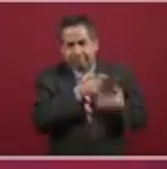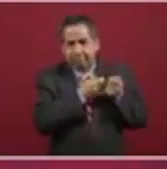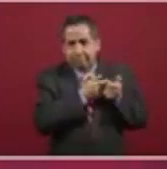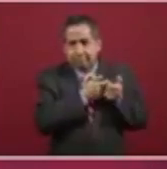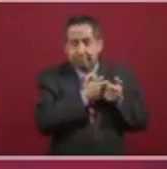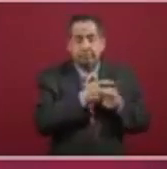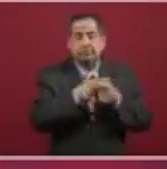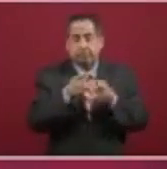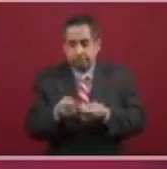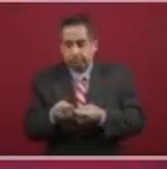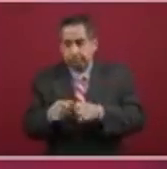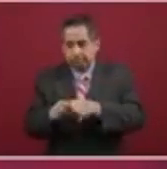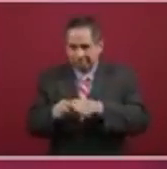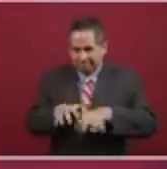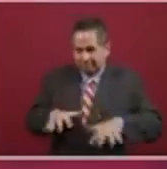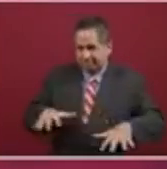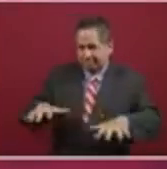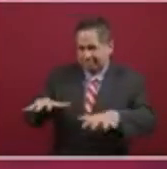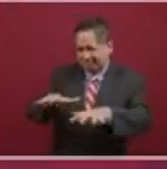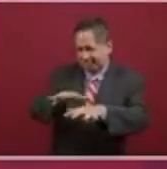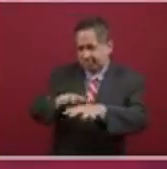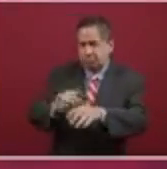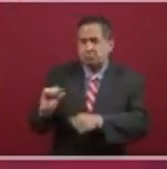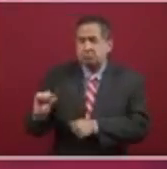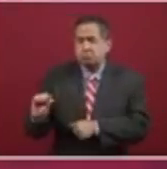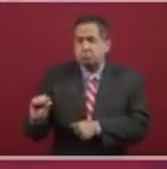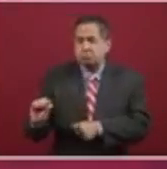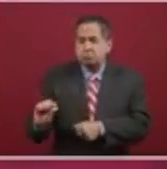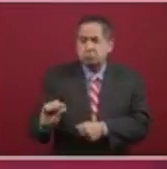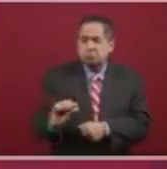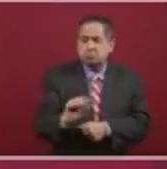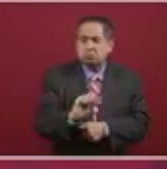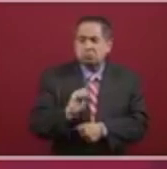y muchos tienen poco o no tienen nada.